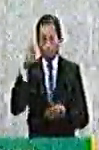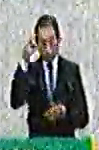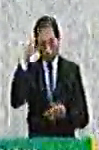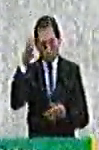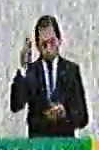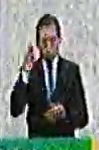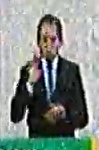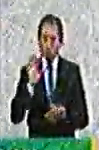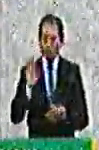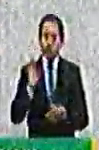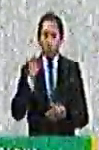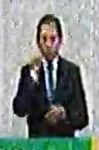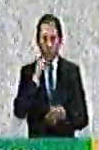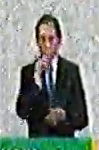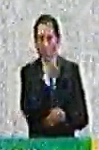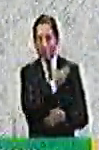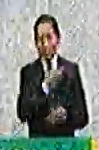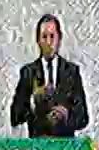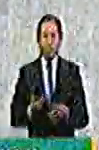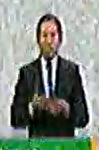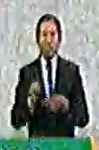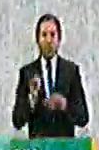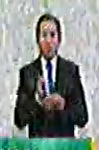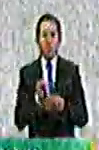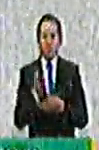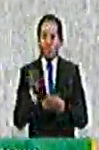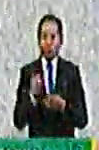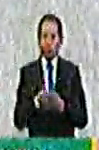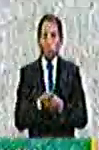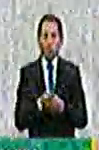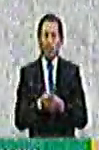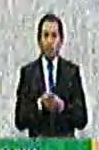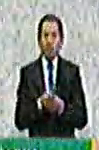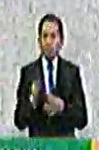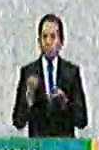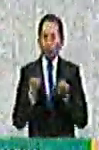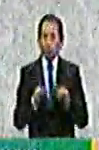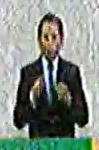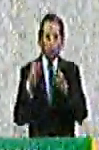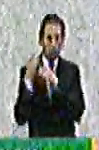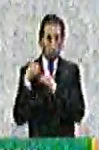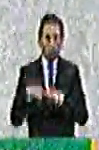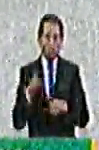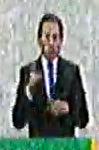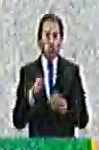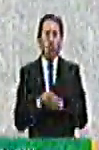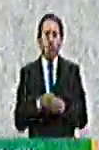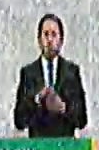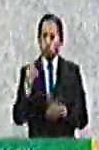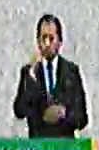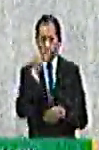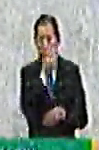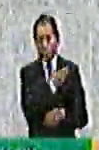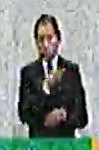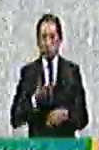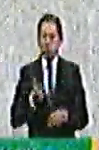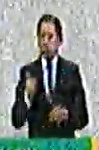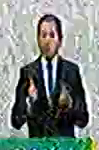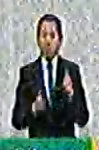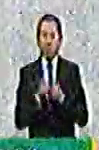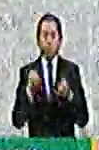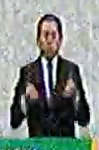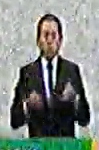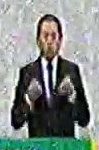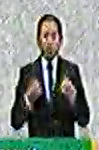ya que la presidenta interina Adriana Salvatierra se queda al mando del país, siendo la presidenta más